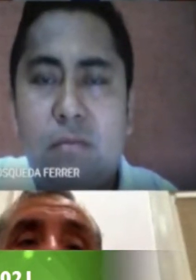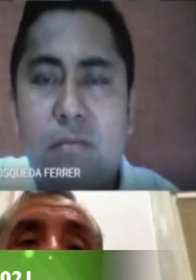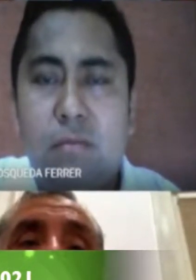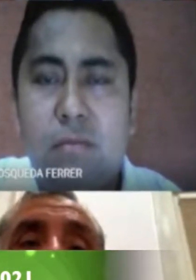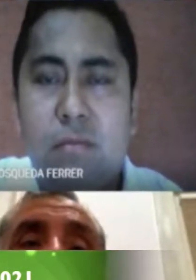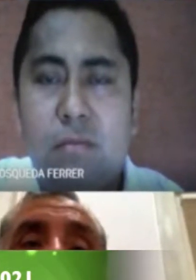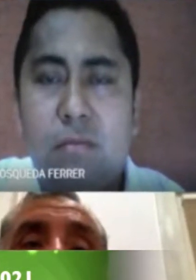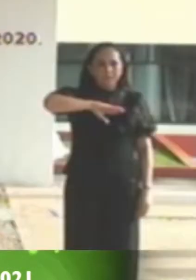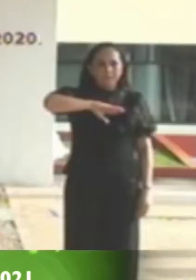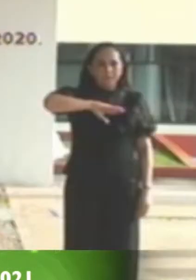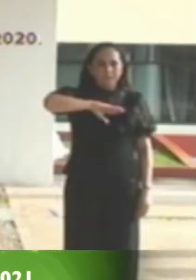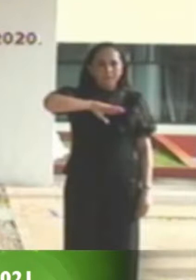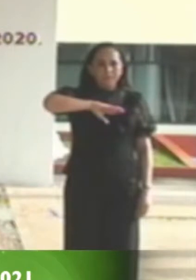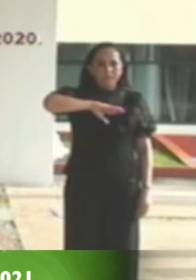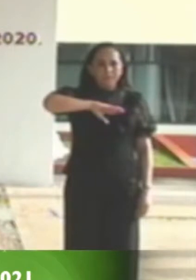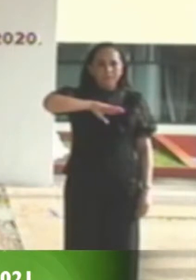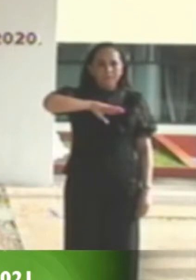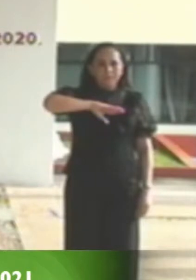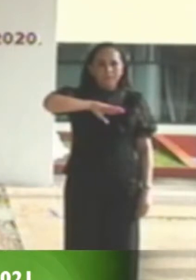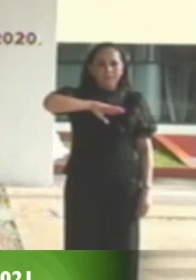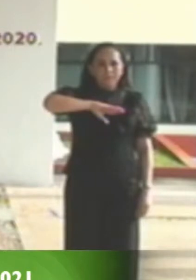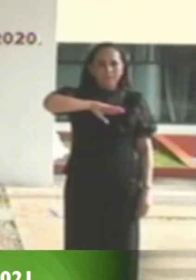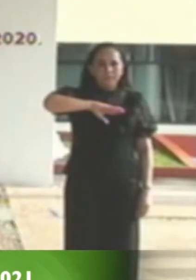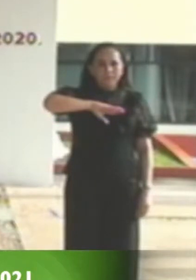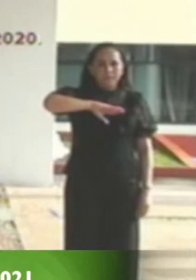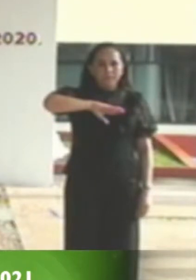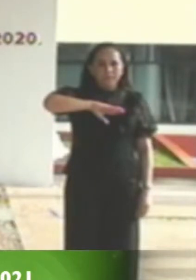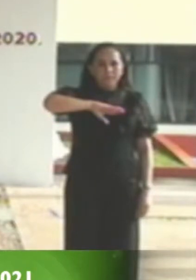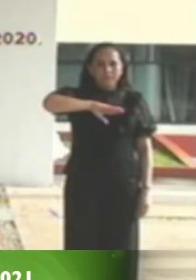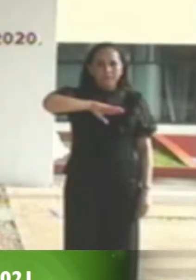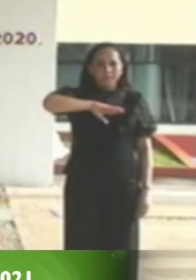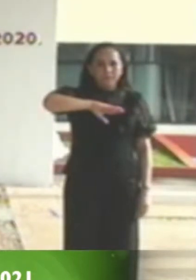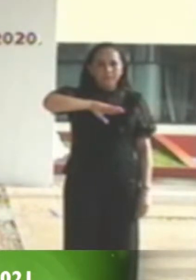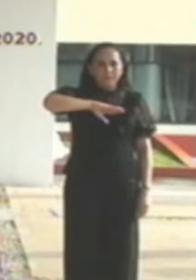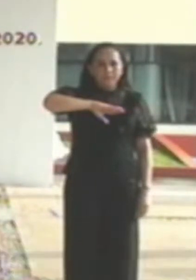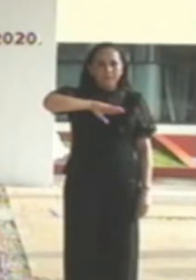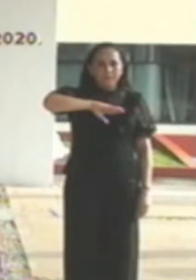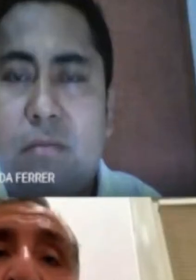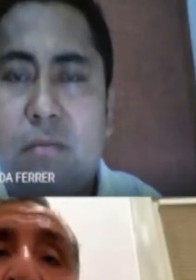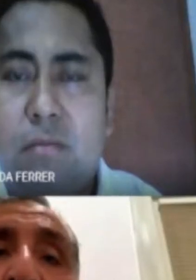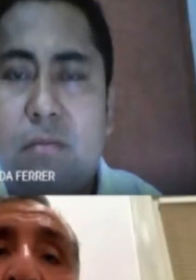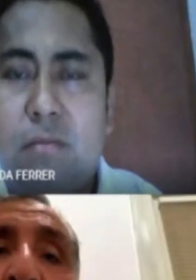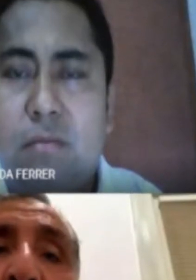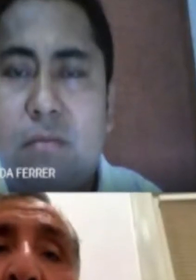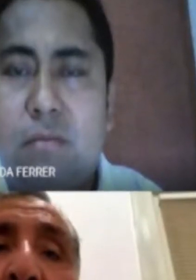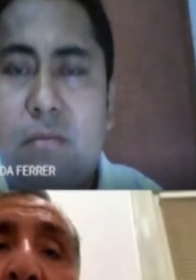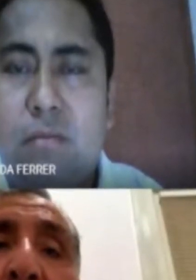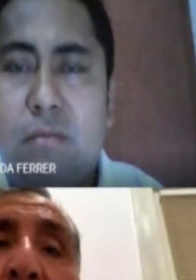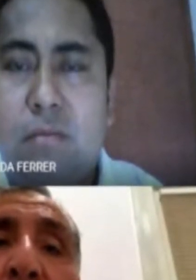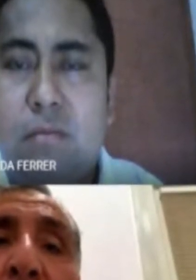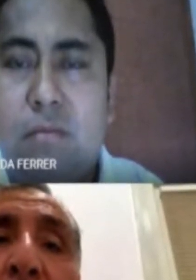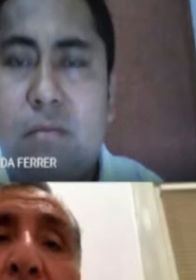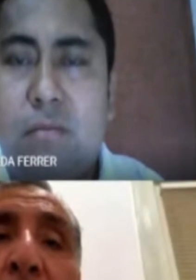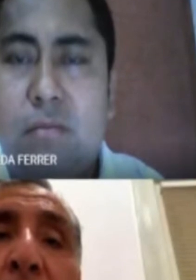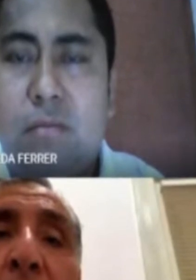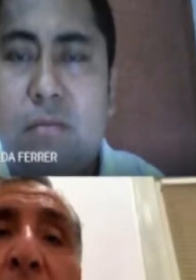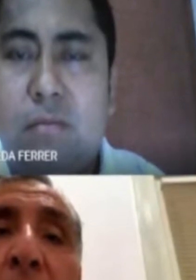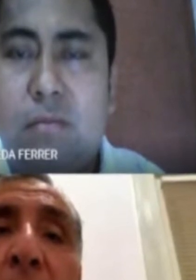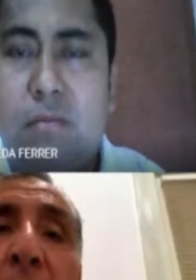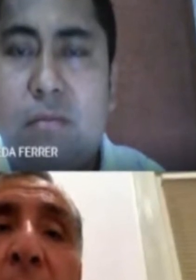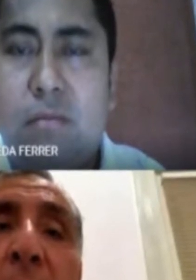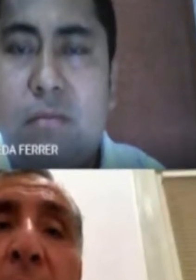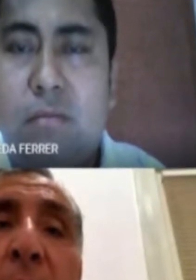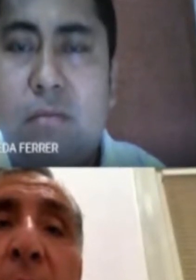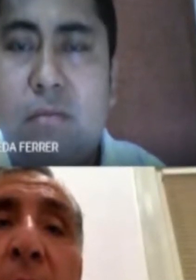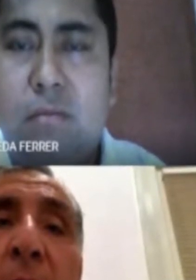mil alumnos de nivel básico y medio superior a aprovechar el curso mediante el uso de herramientas tecnológicas y